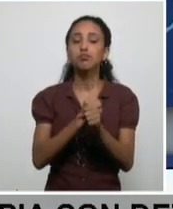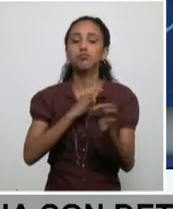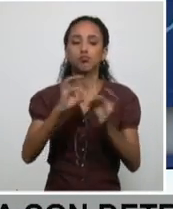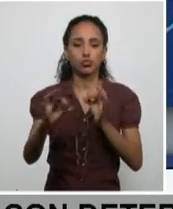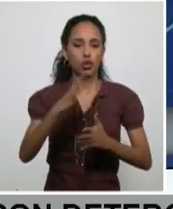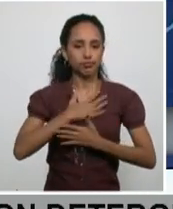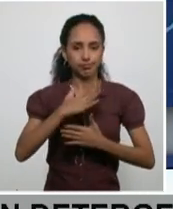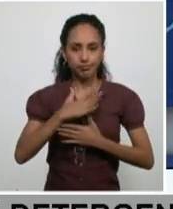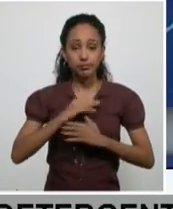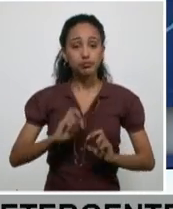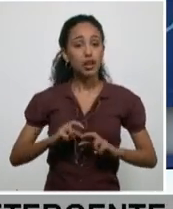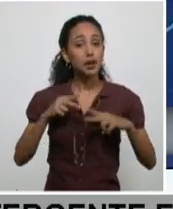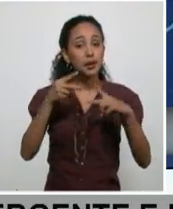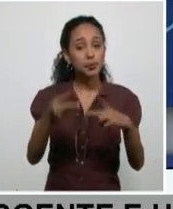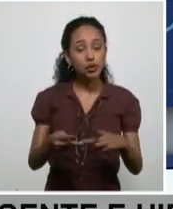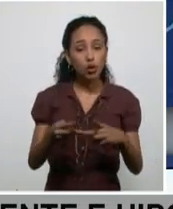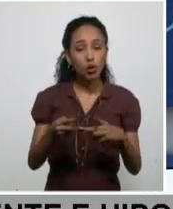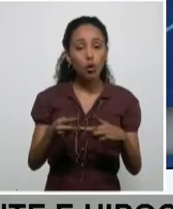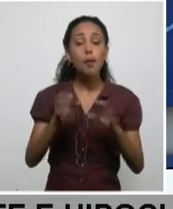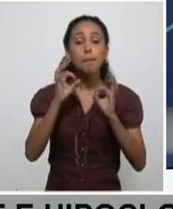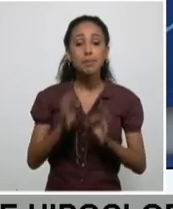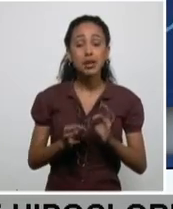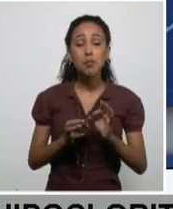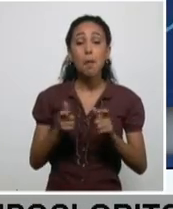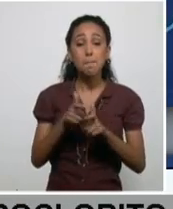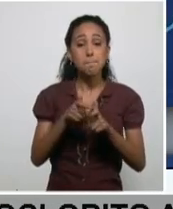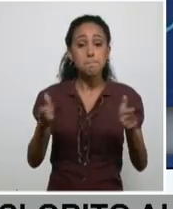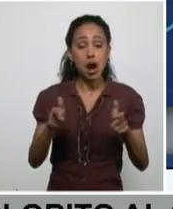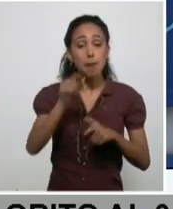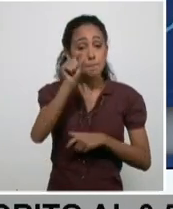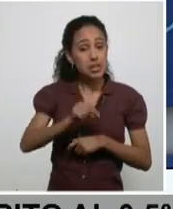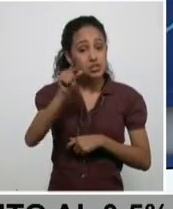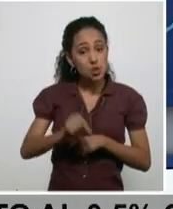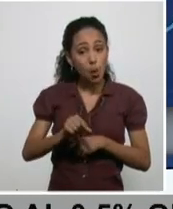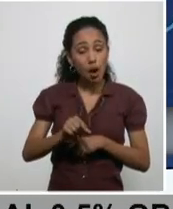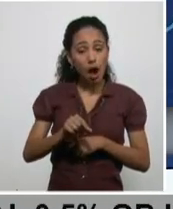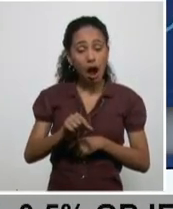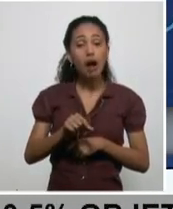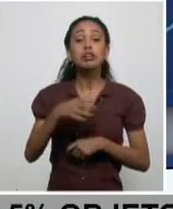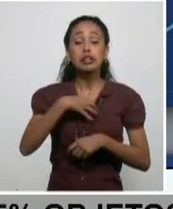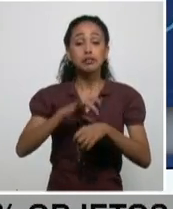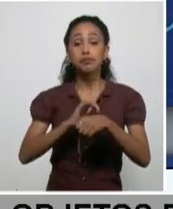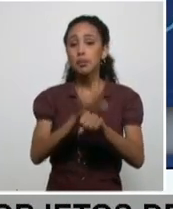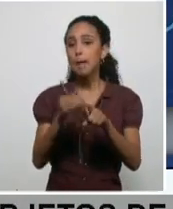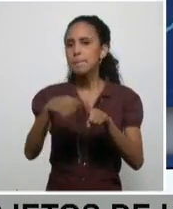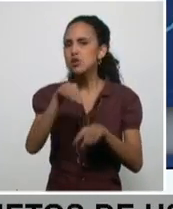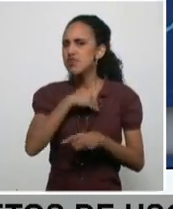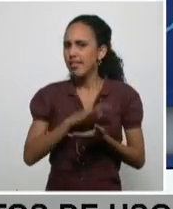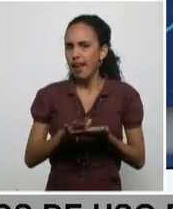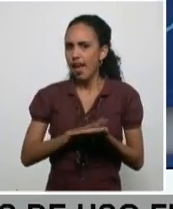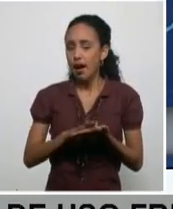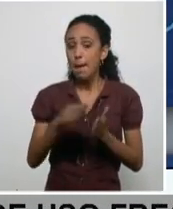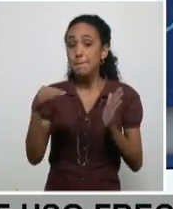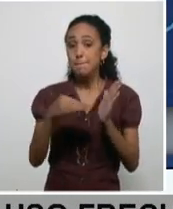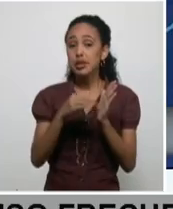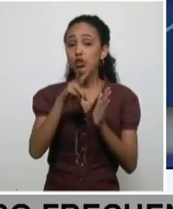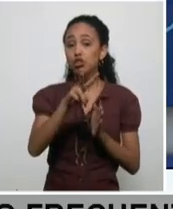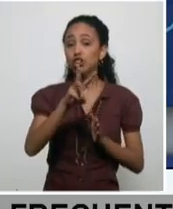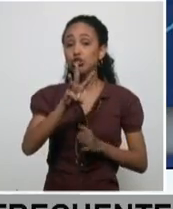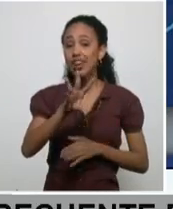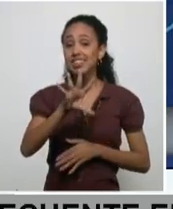Reiteró el tema del ascenso de las cifras de los casos asintomáticos en Cuba. Expresó que de los